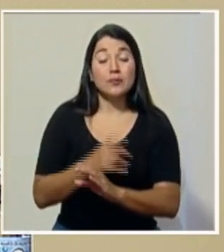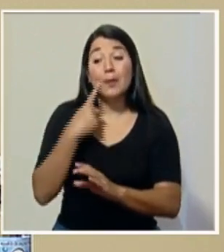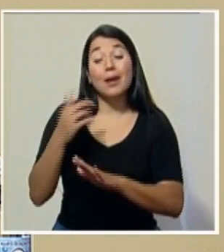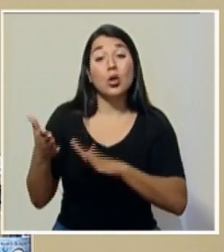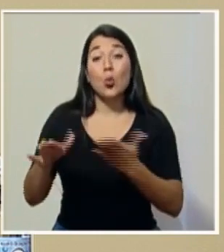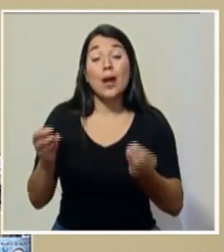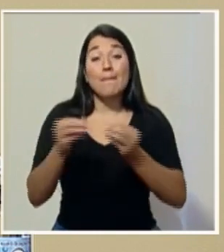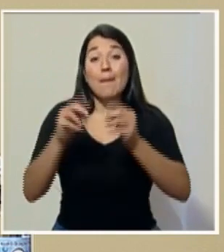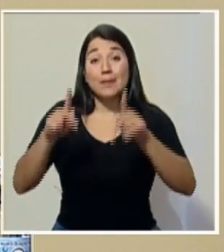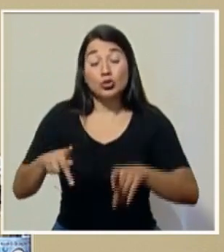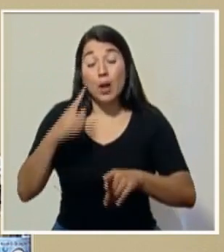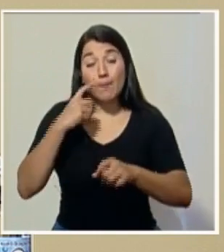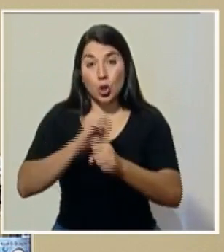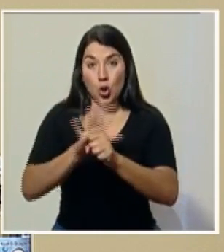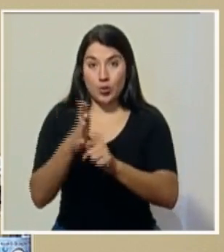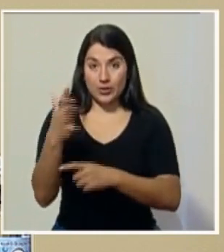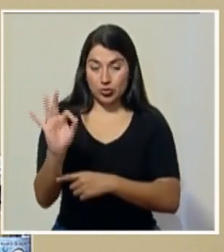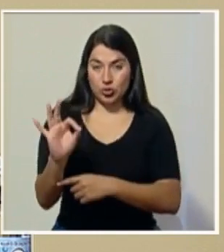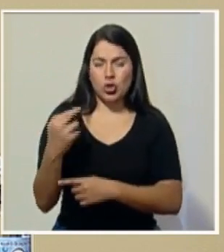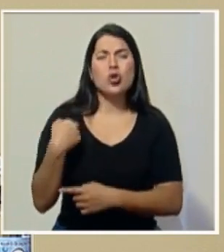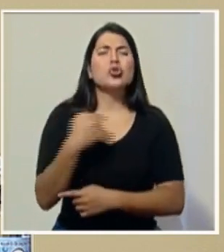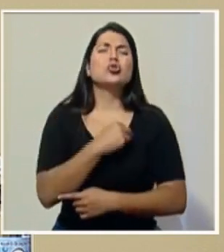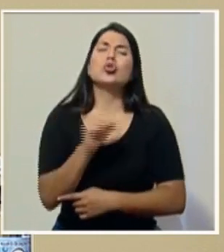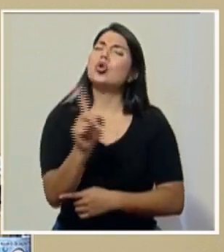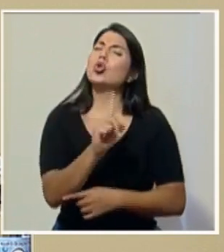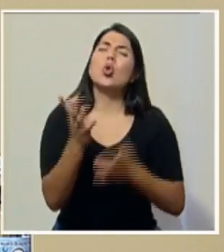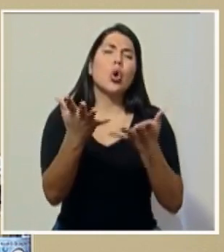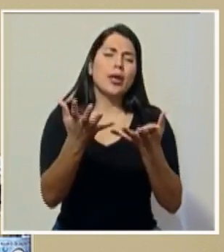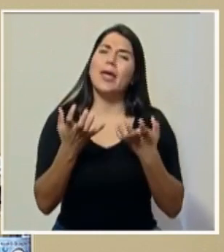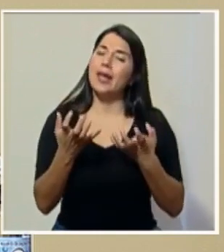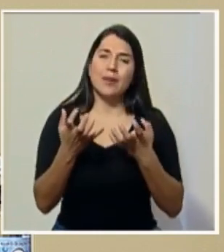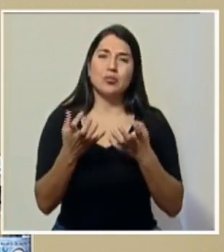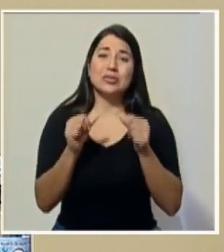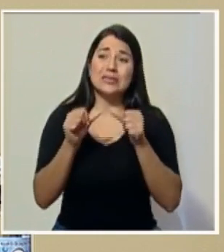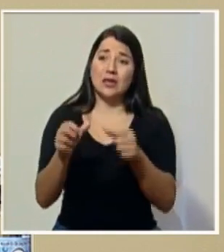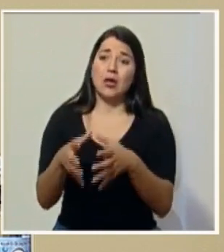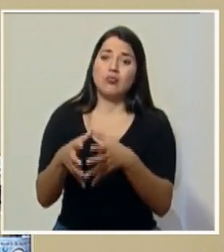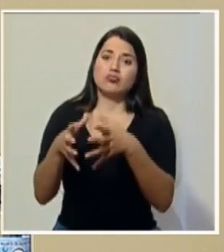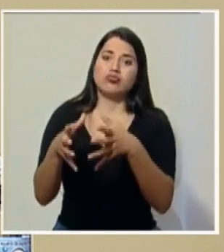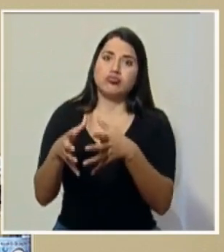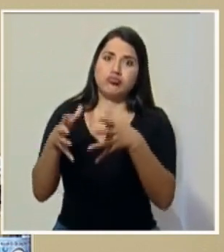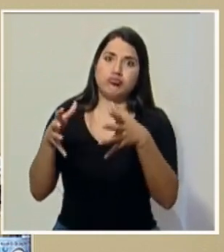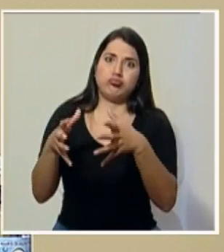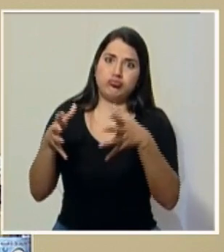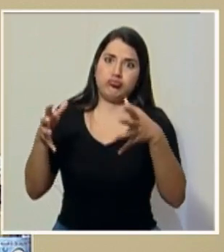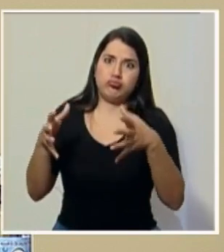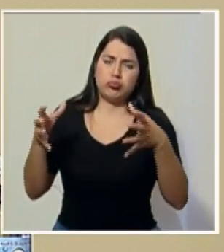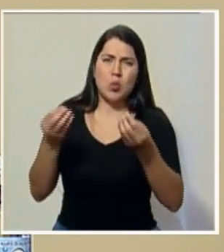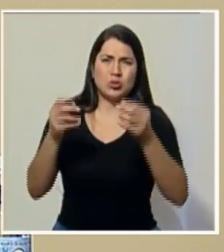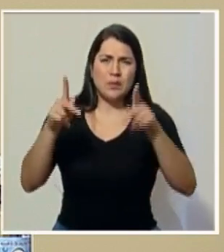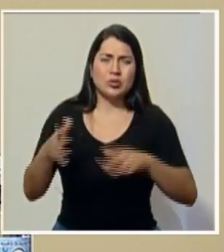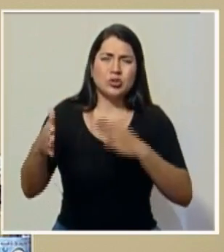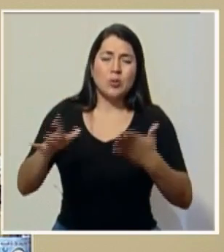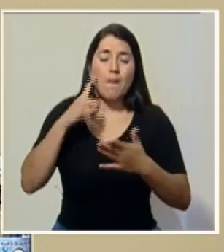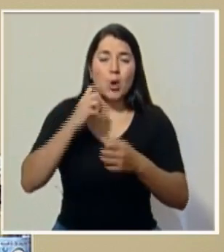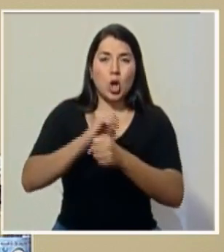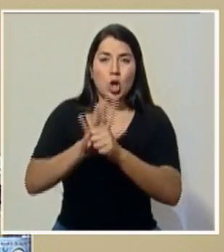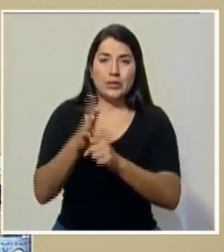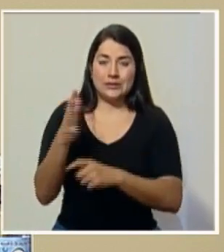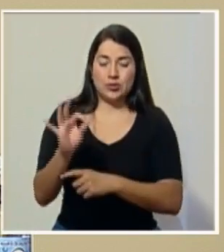COVID-19. Aquí lo que no queremos es, de verdad, que esto se empiece a aumentar, que tengamos una cantidad enorme de fallecimientos por